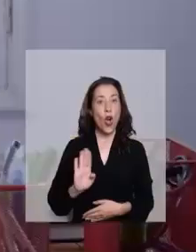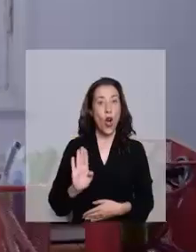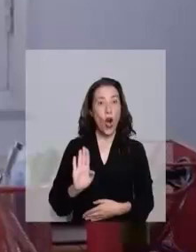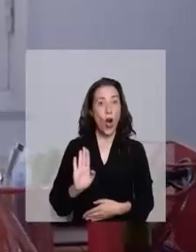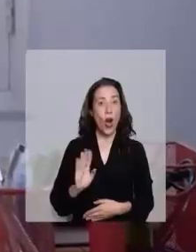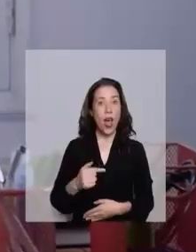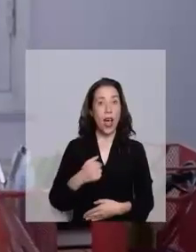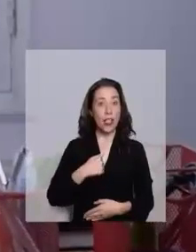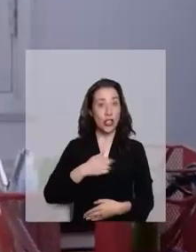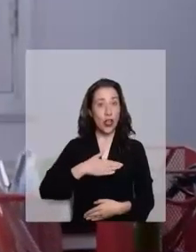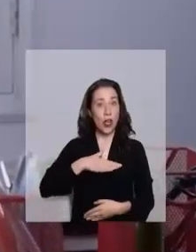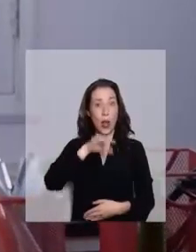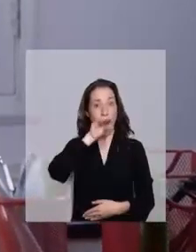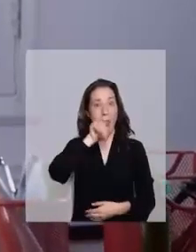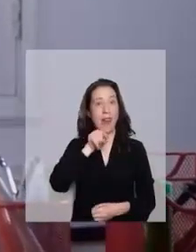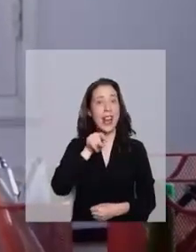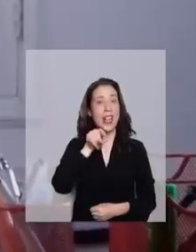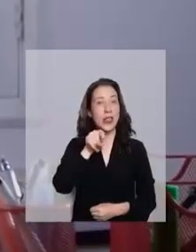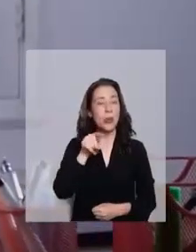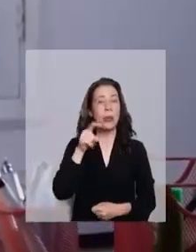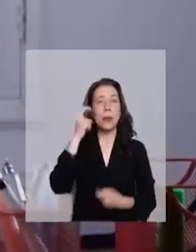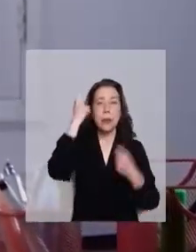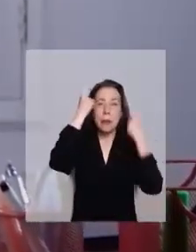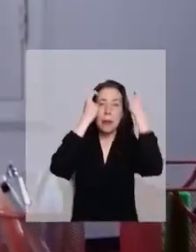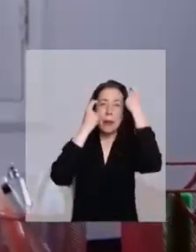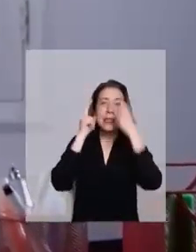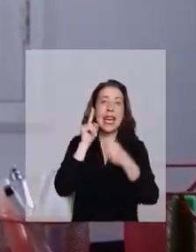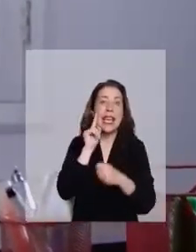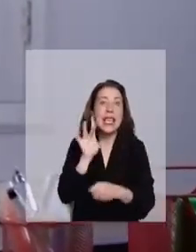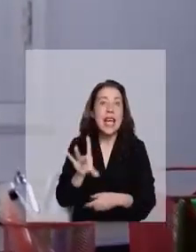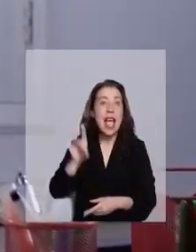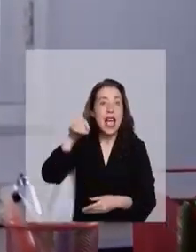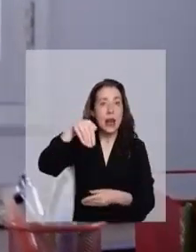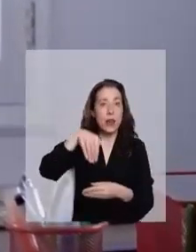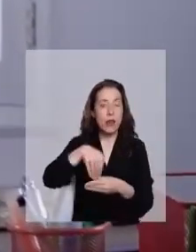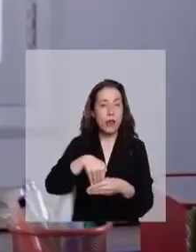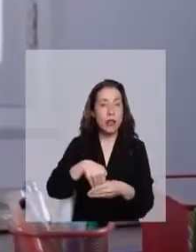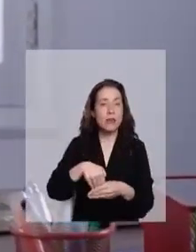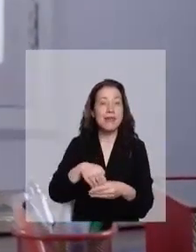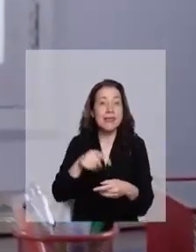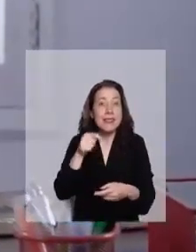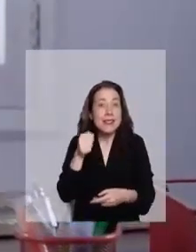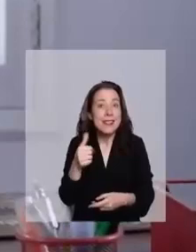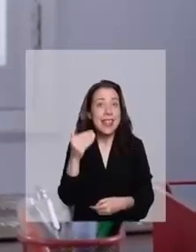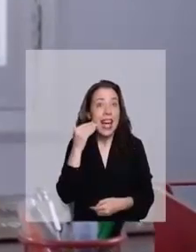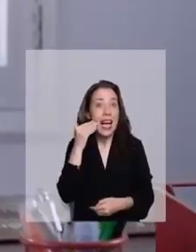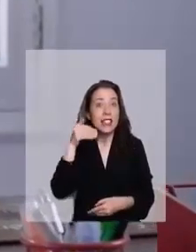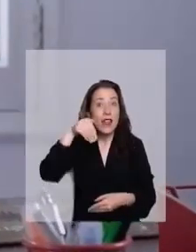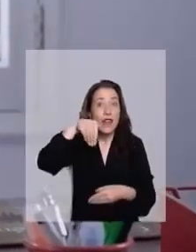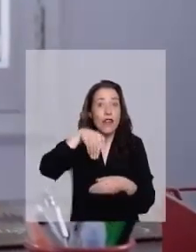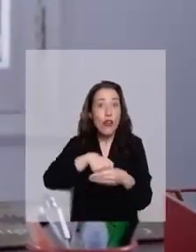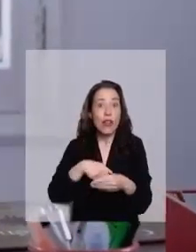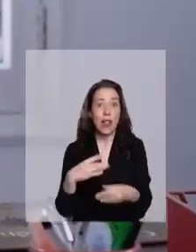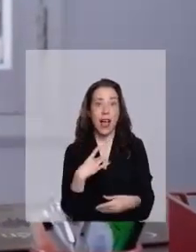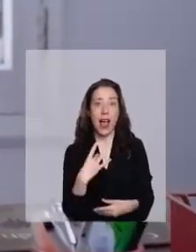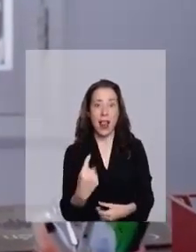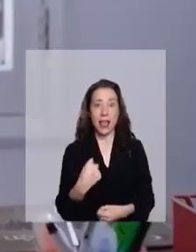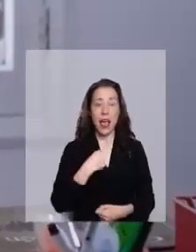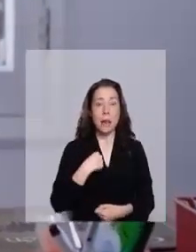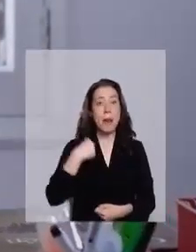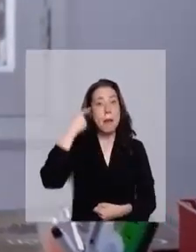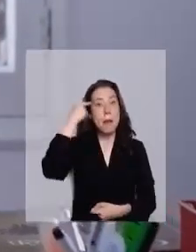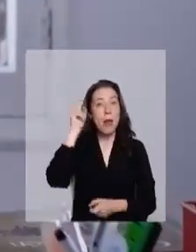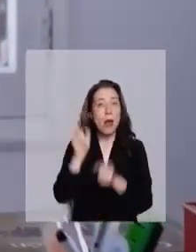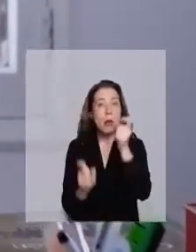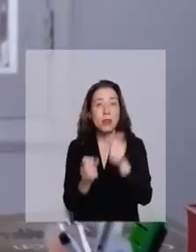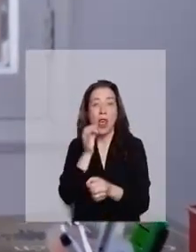Hola, te quiero hablar a ti, que estás pensando por quién votar y que estás a punto de votar por mí.